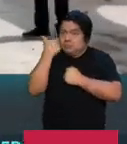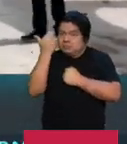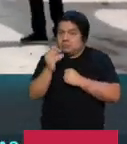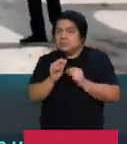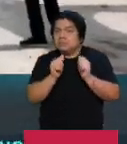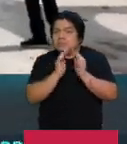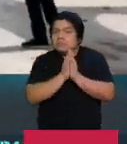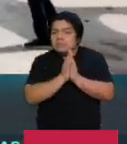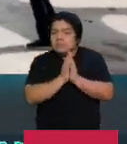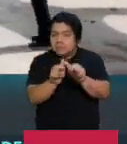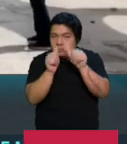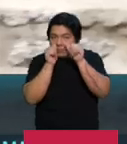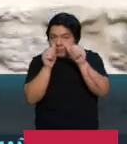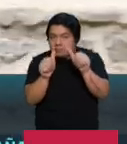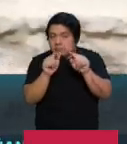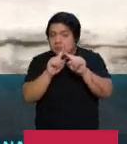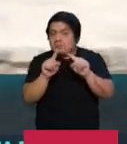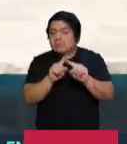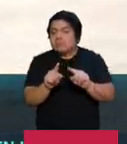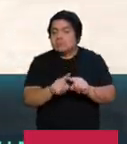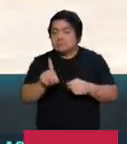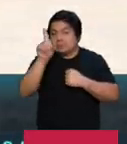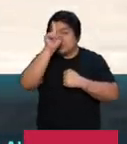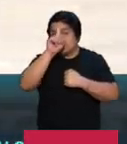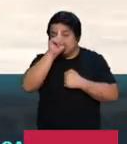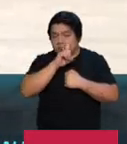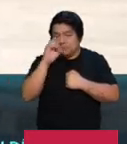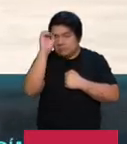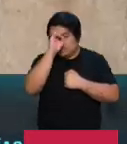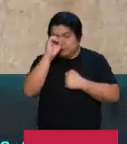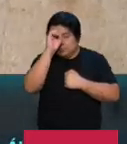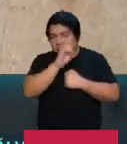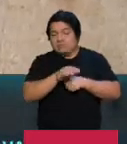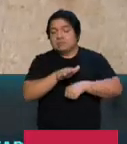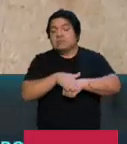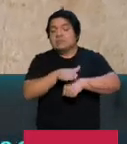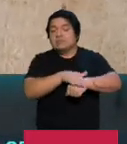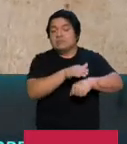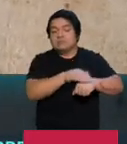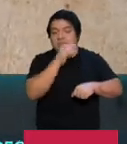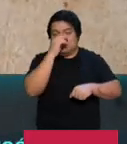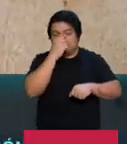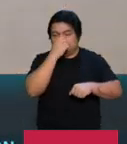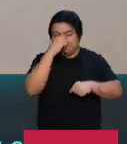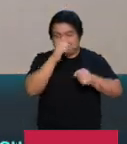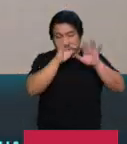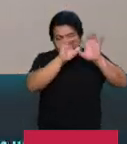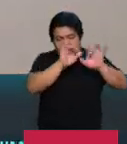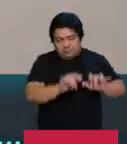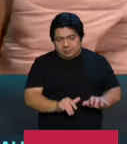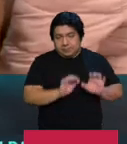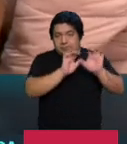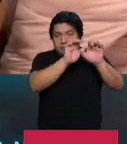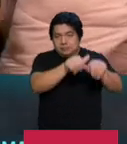mantengan atentos a sus actualizaciones y recomendaciones. También hizo un llamado a que registren su itinerario y